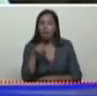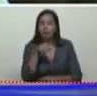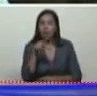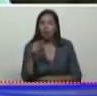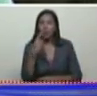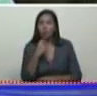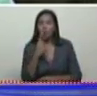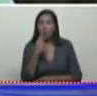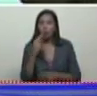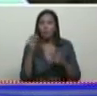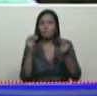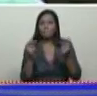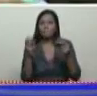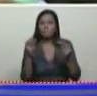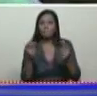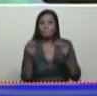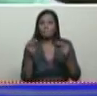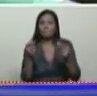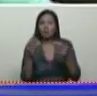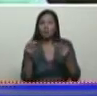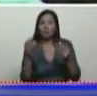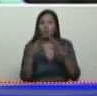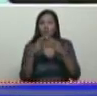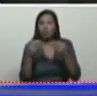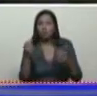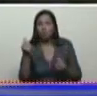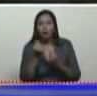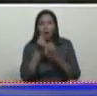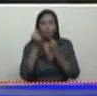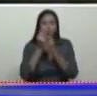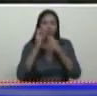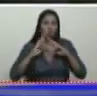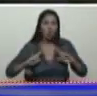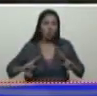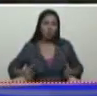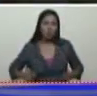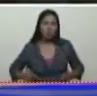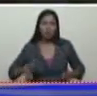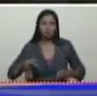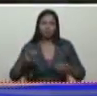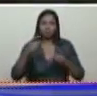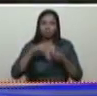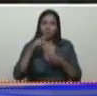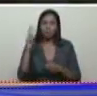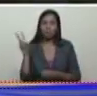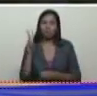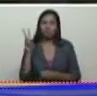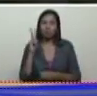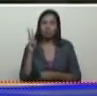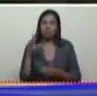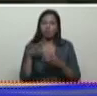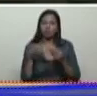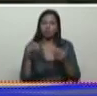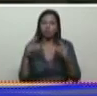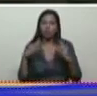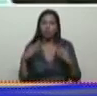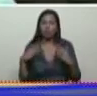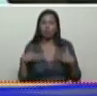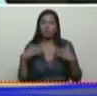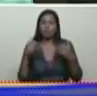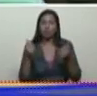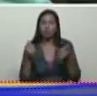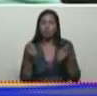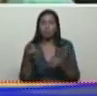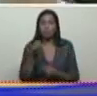acelere e incremente todo su apoyo humanitario a Venezuela en materia de salud, de